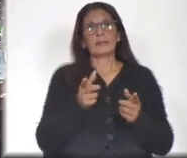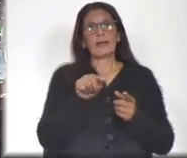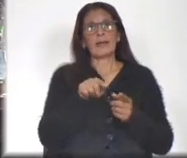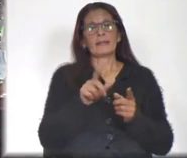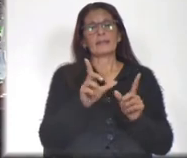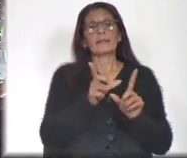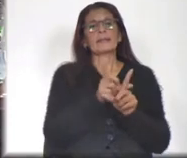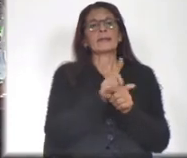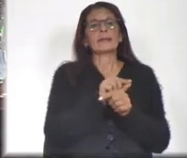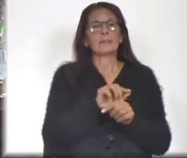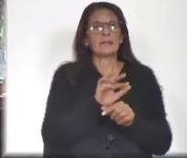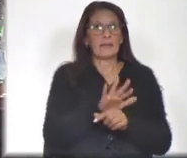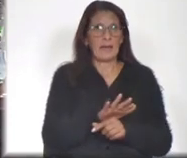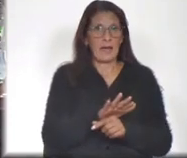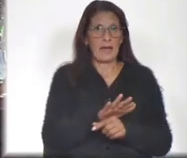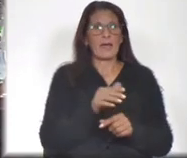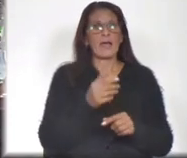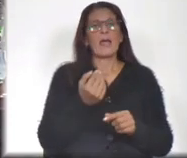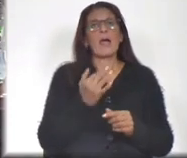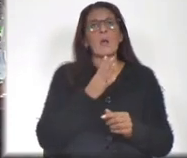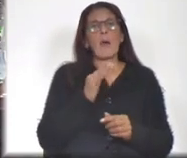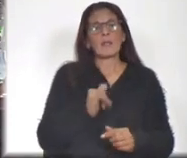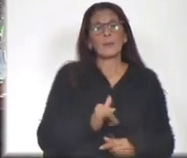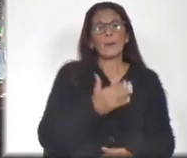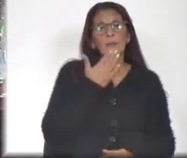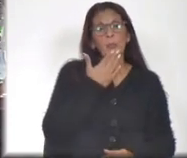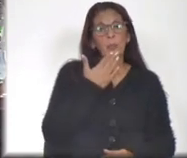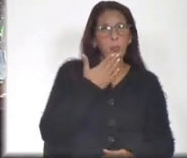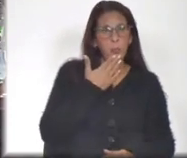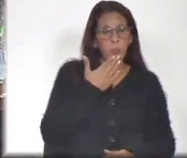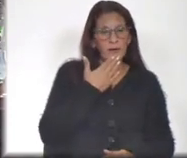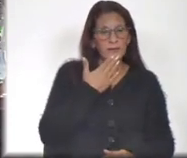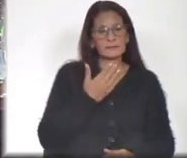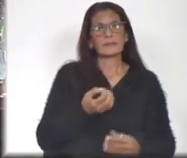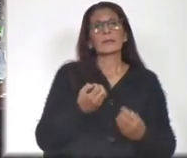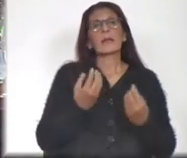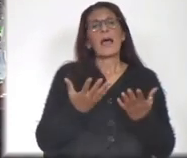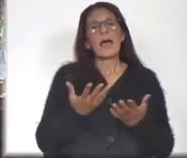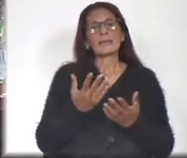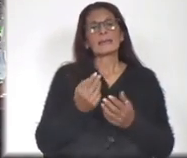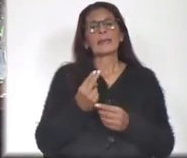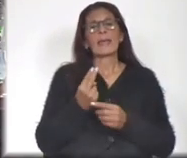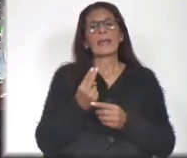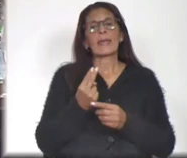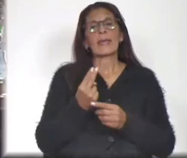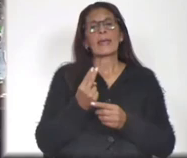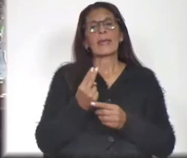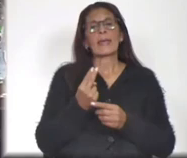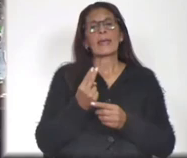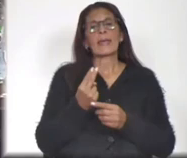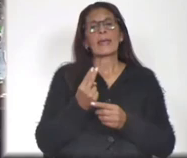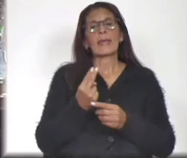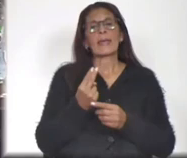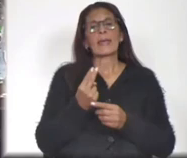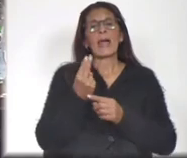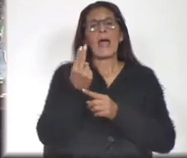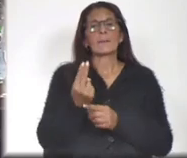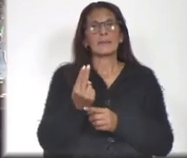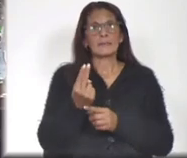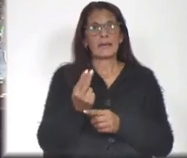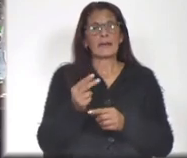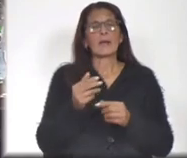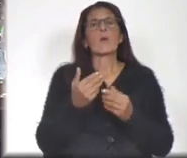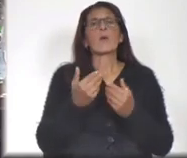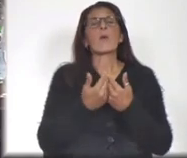la digresión. Nos parece que ante la duda lo que hay que habilitar es con